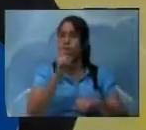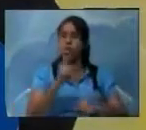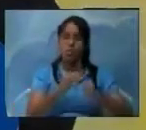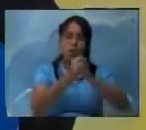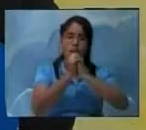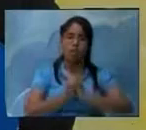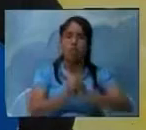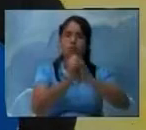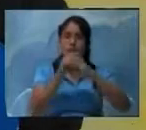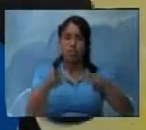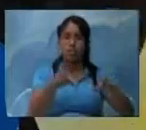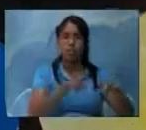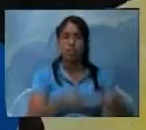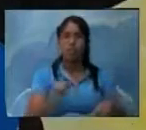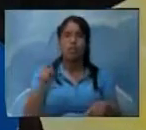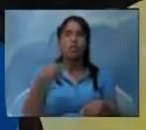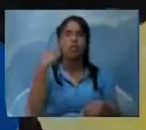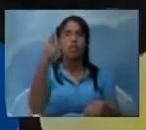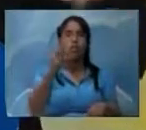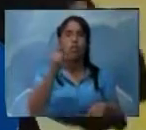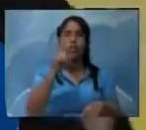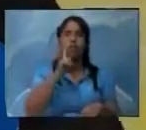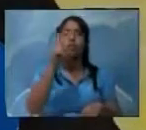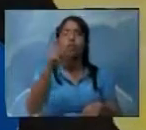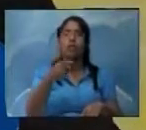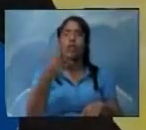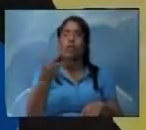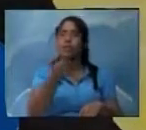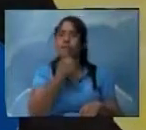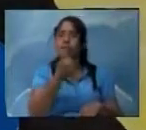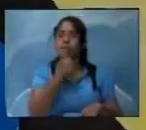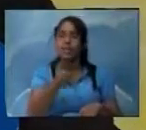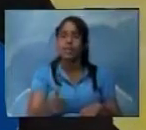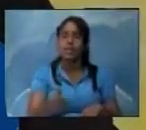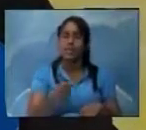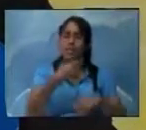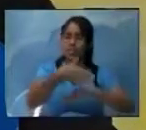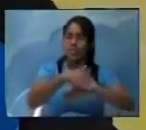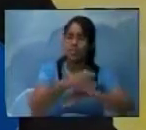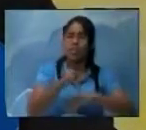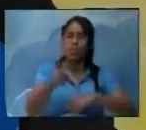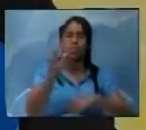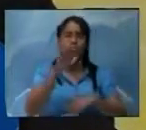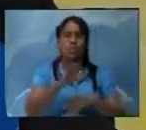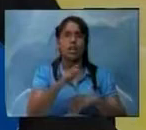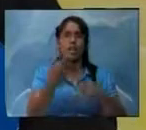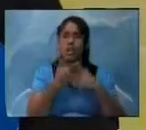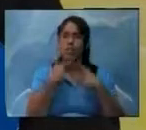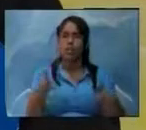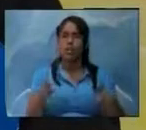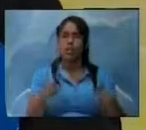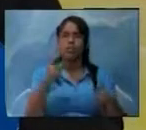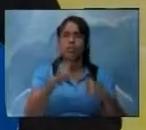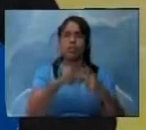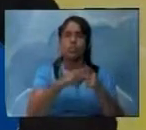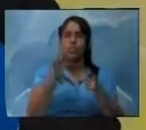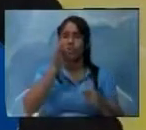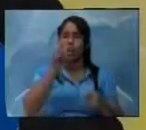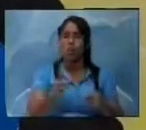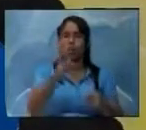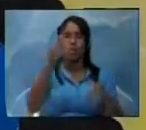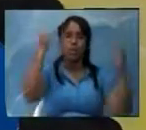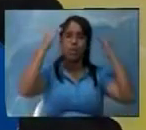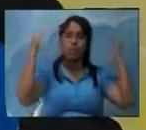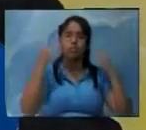adoraban a su estatua, y cuando les preguntaron que quién Dios puede a ustedes librarlos, seguro que en su